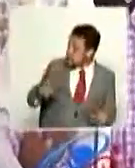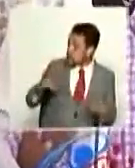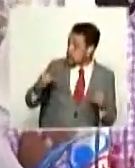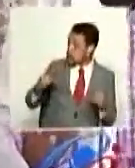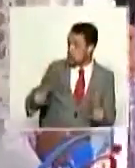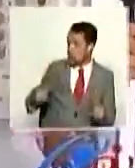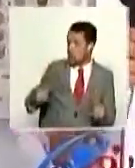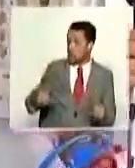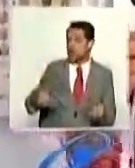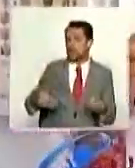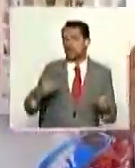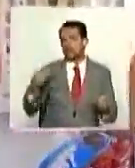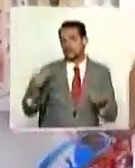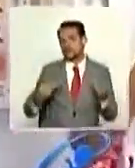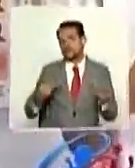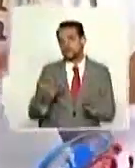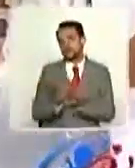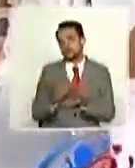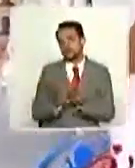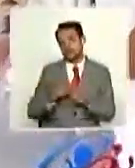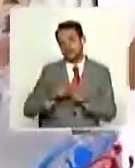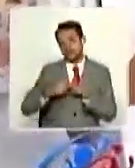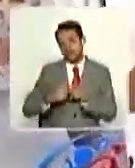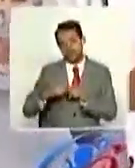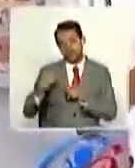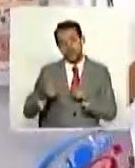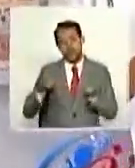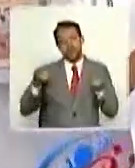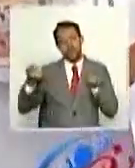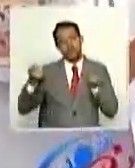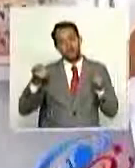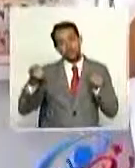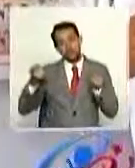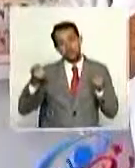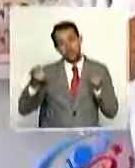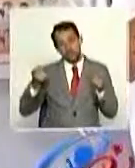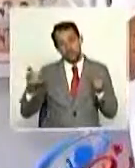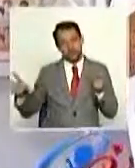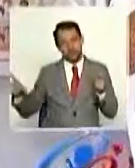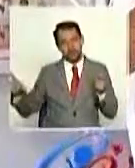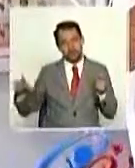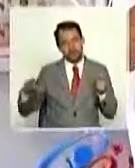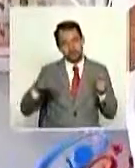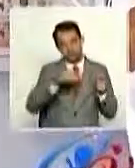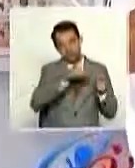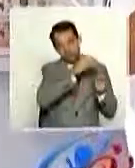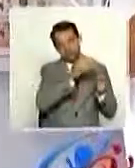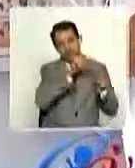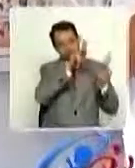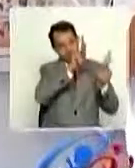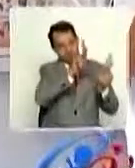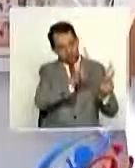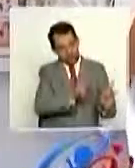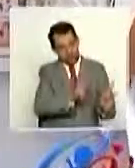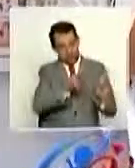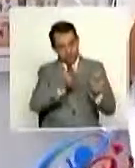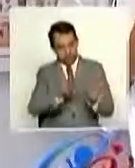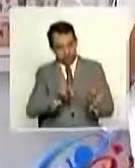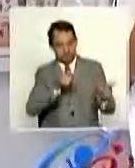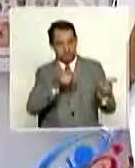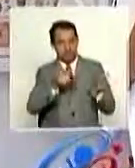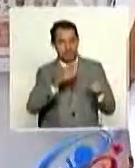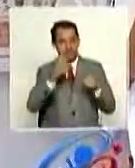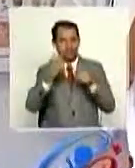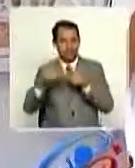tenga que ser un odontólogo neurofocal, no, ellos coordinan con todos los especialistas de la odontología los diferentes